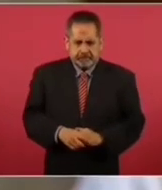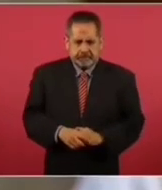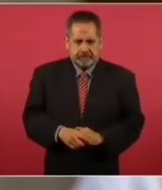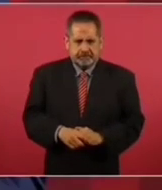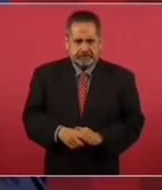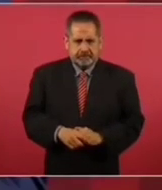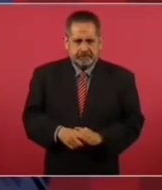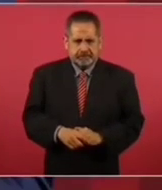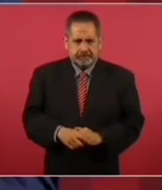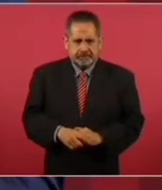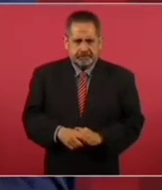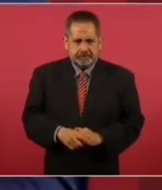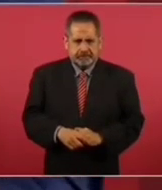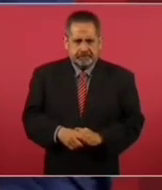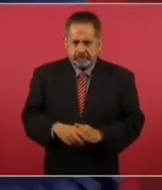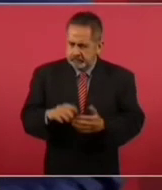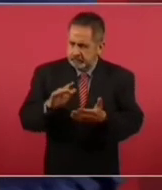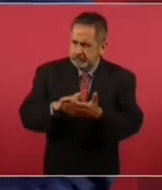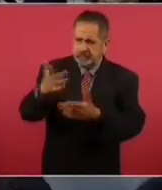Gracias, presidente.